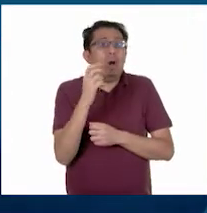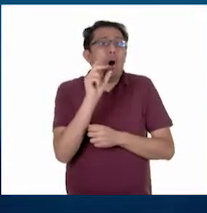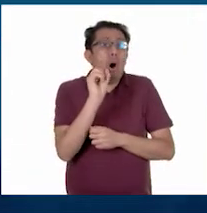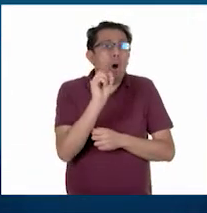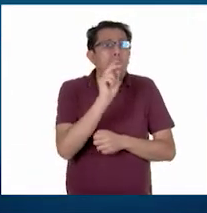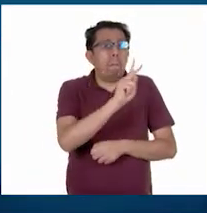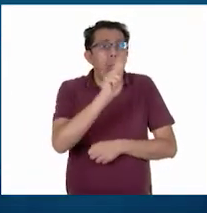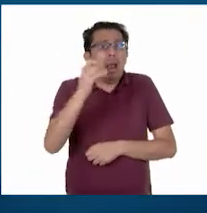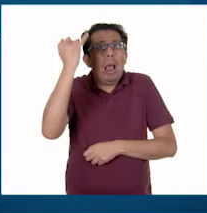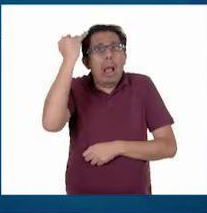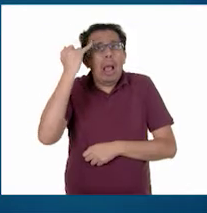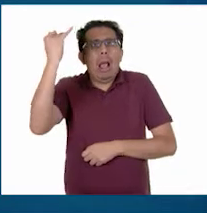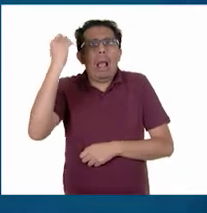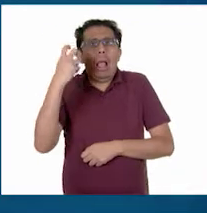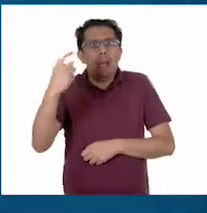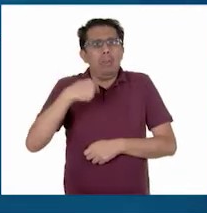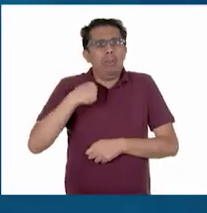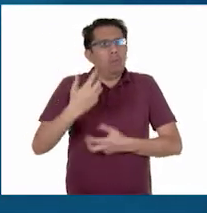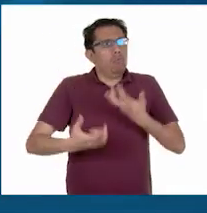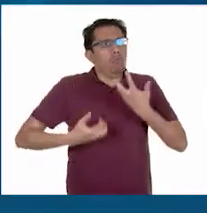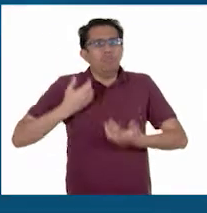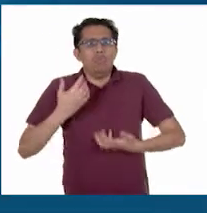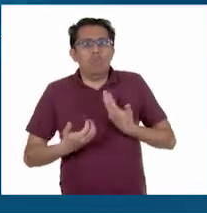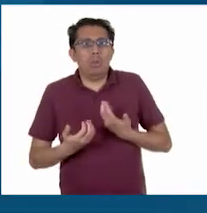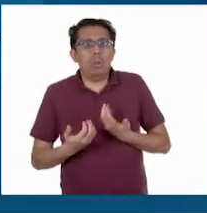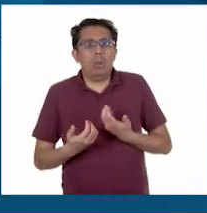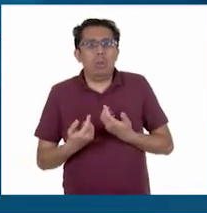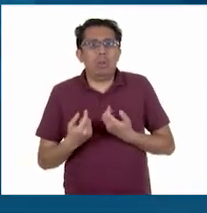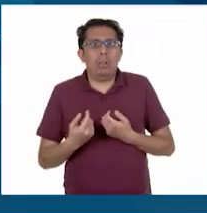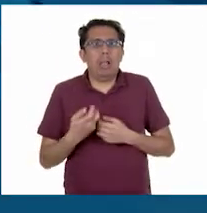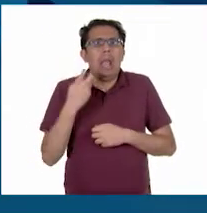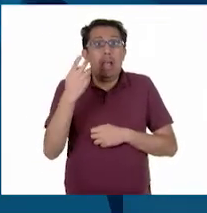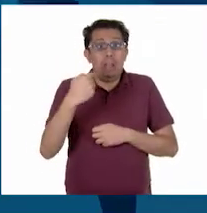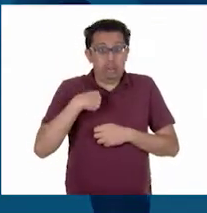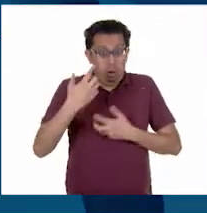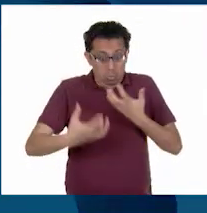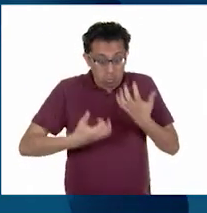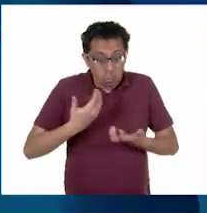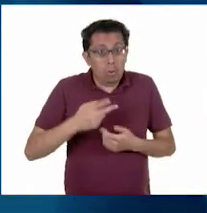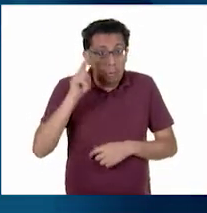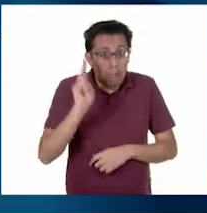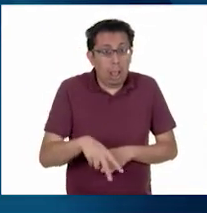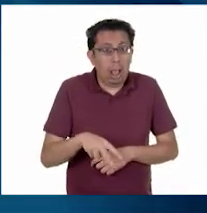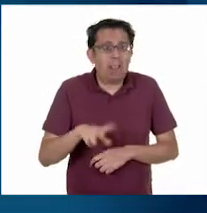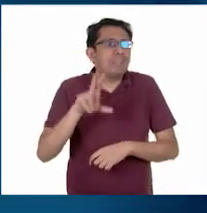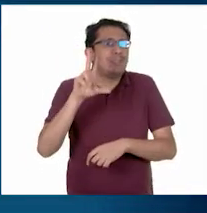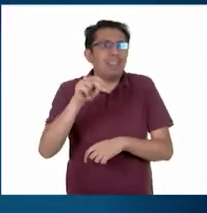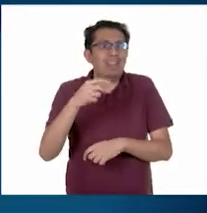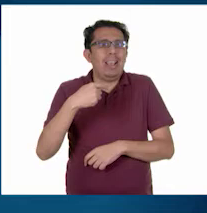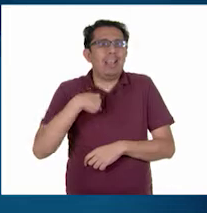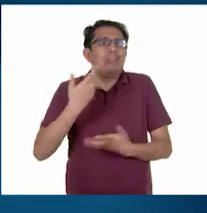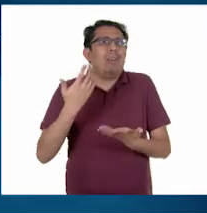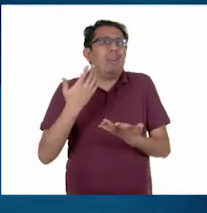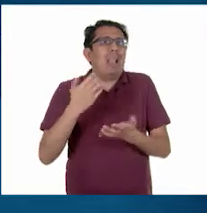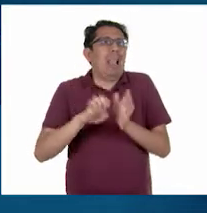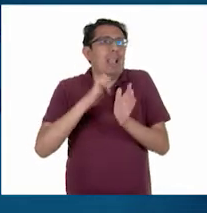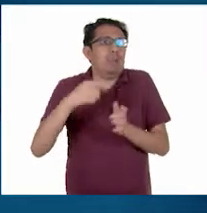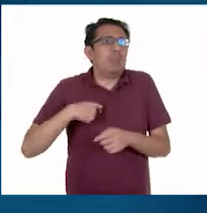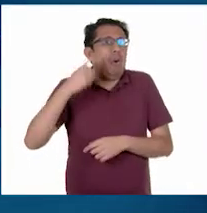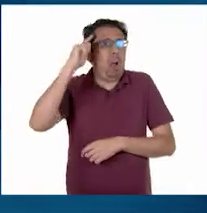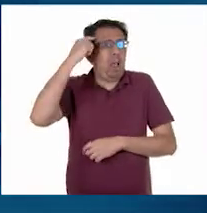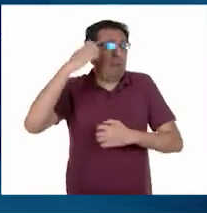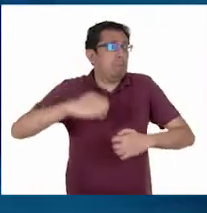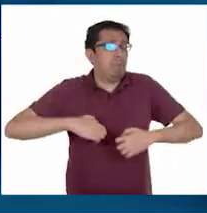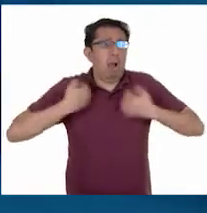eso me enciende! O sea, no significa que alguien se vaya a prender en llamas o algo por el estilo. O sea, quiere decir que se enoja, vamos a ponerlo.